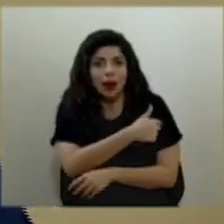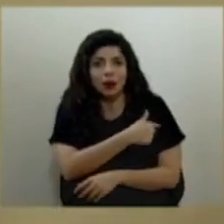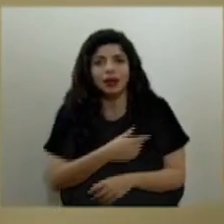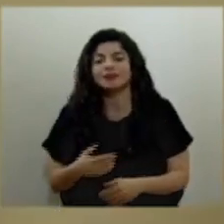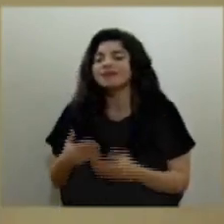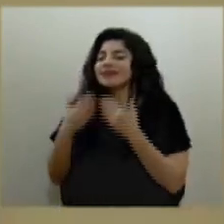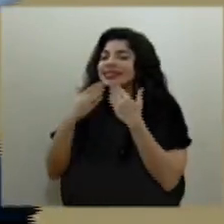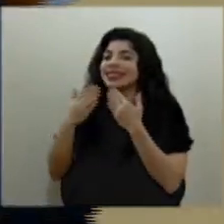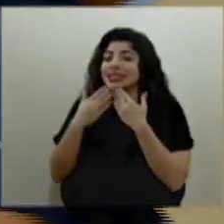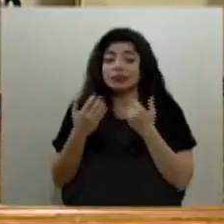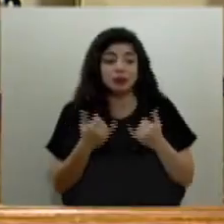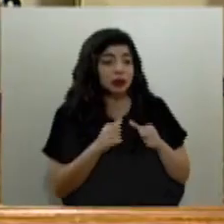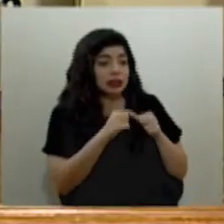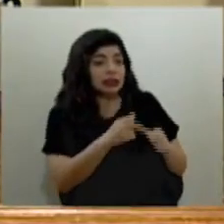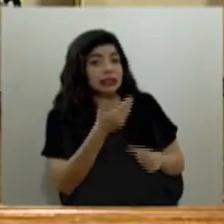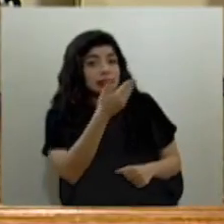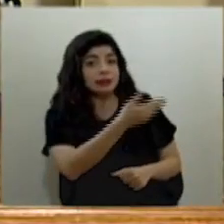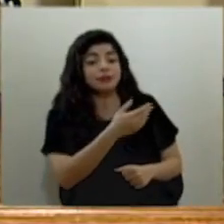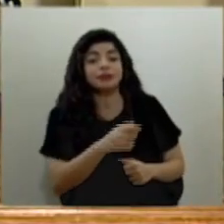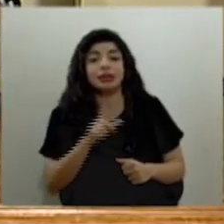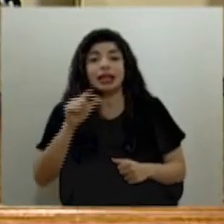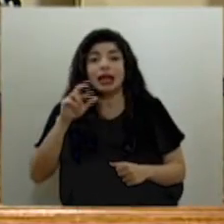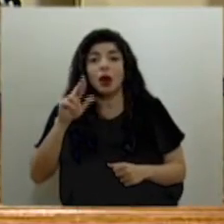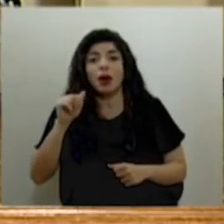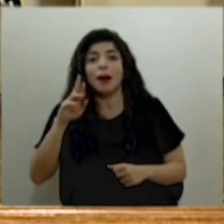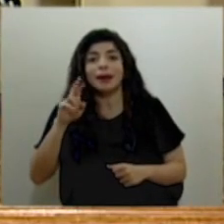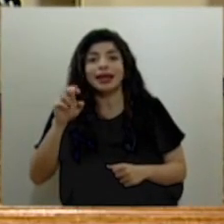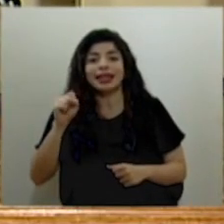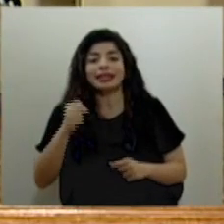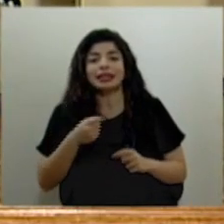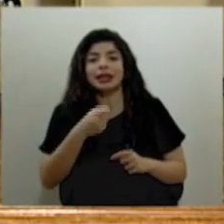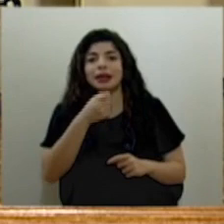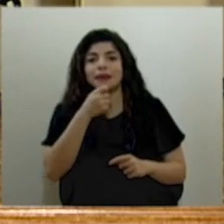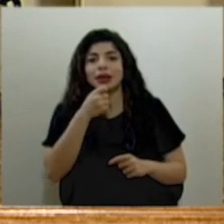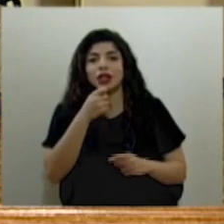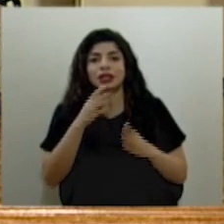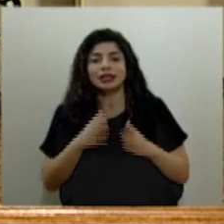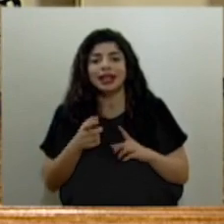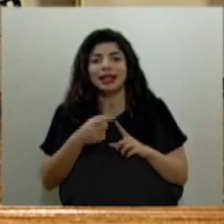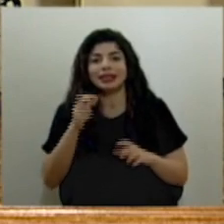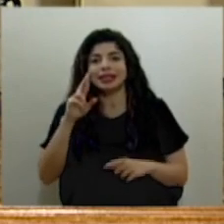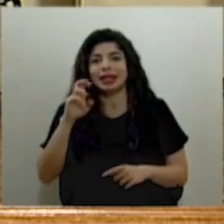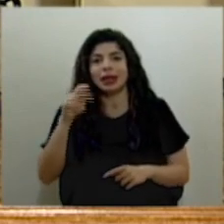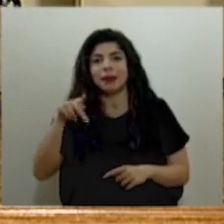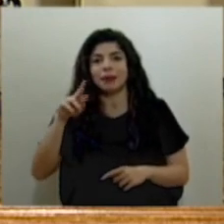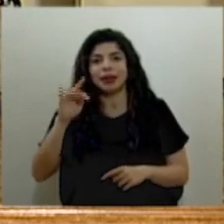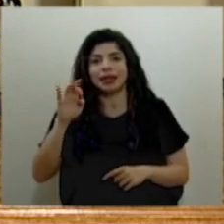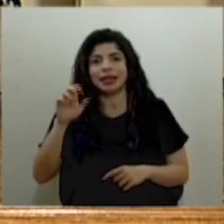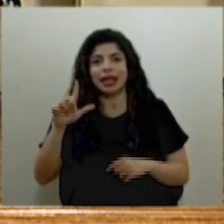Muchas gracias. Continuamos con la colega Laura Brenes del medio Repretel.